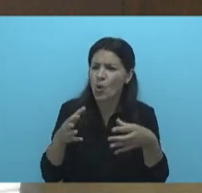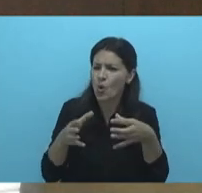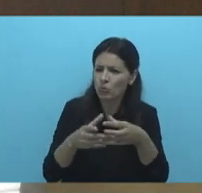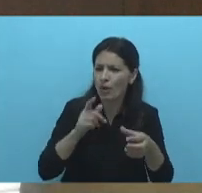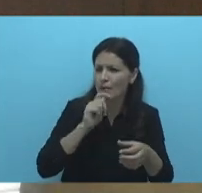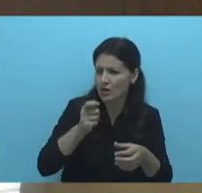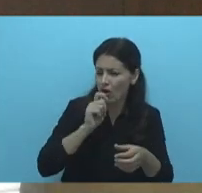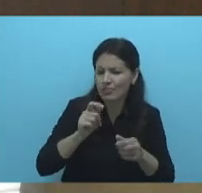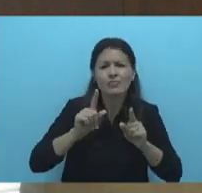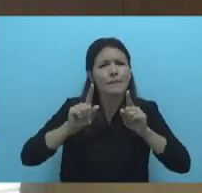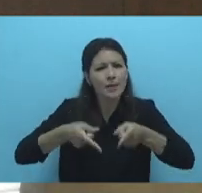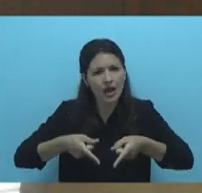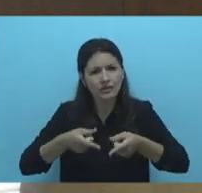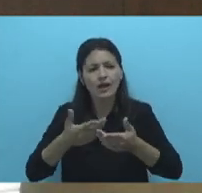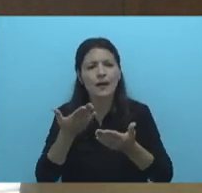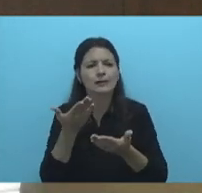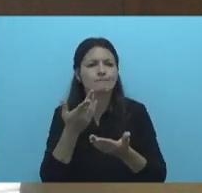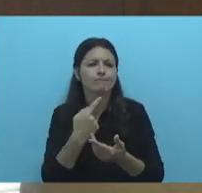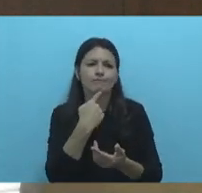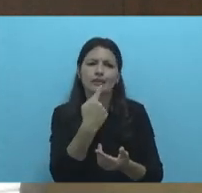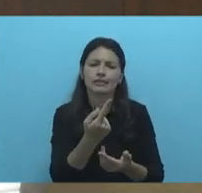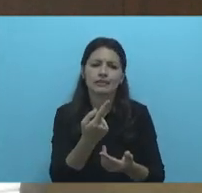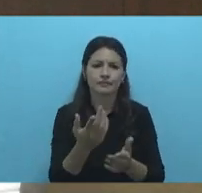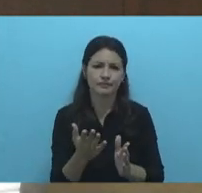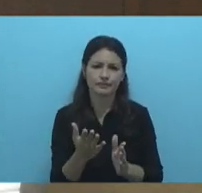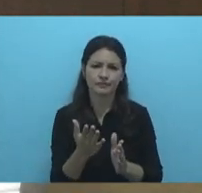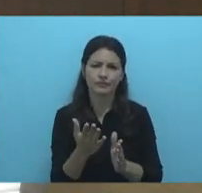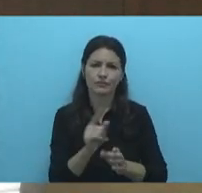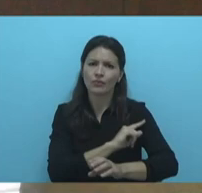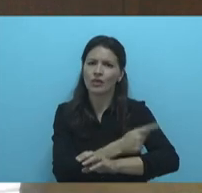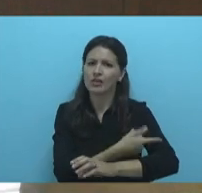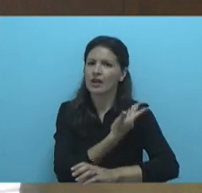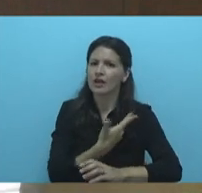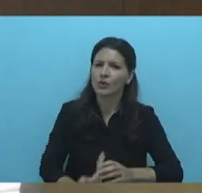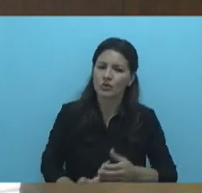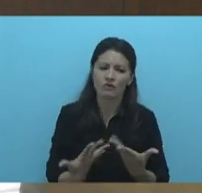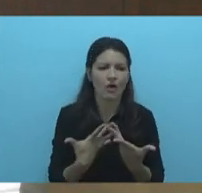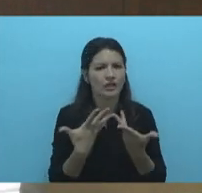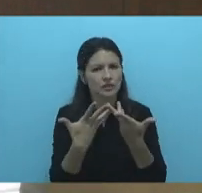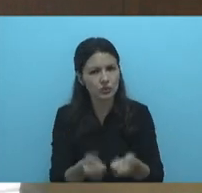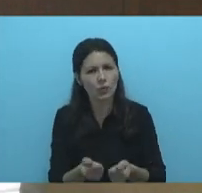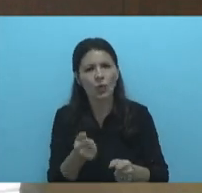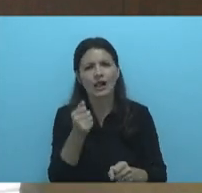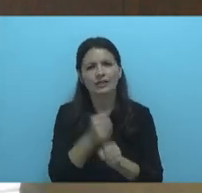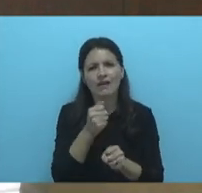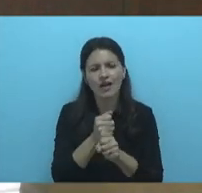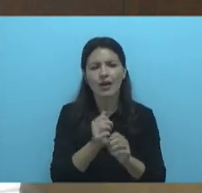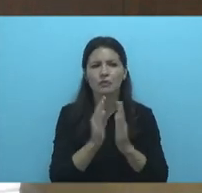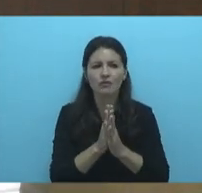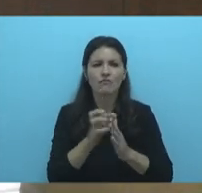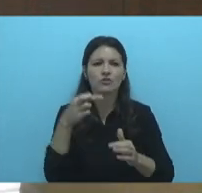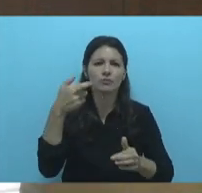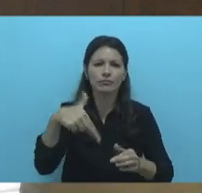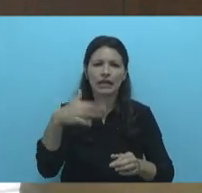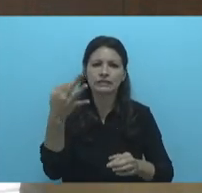medios, pero sobre todo pedir la respuesta del Ejecutivo, que hasta hoy no nos ha presentado un plan de